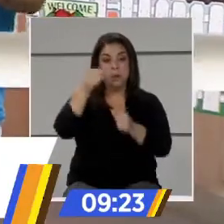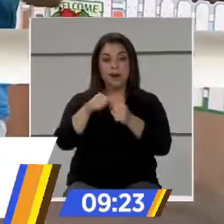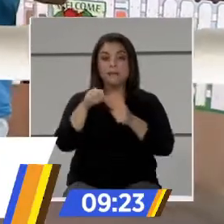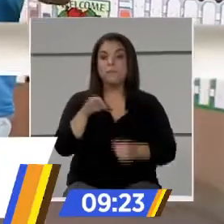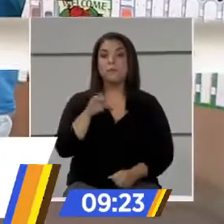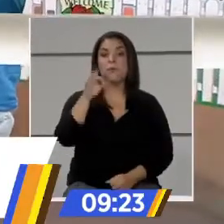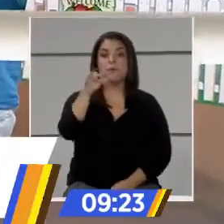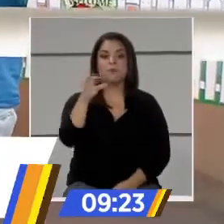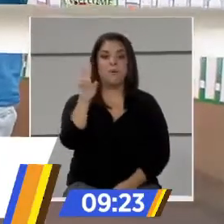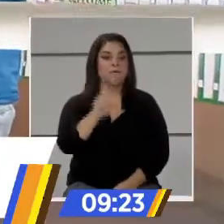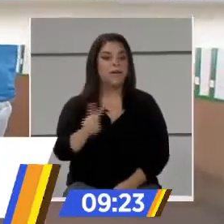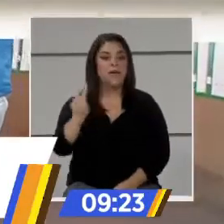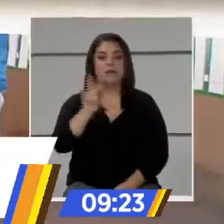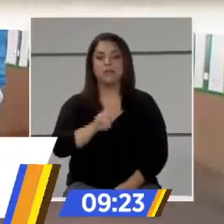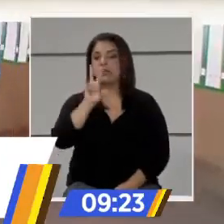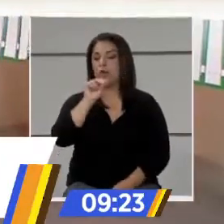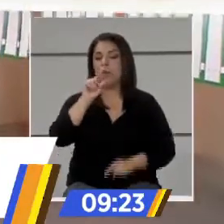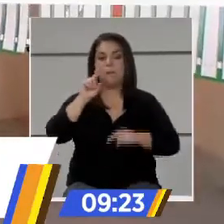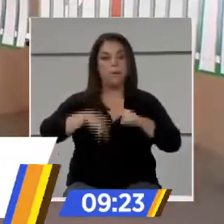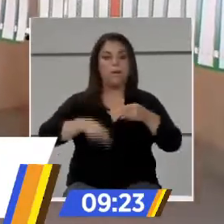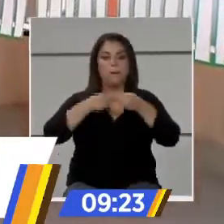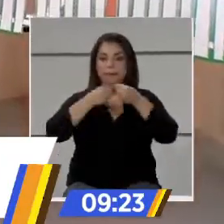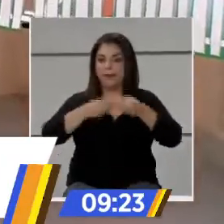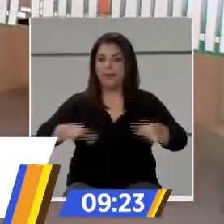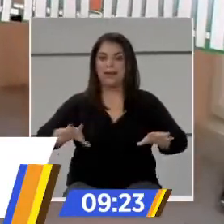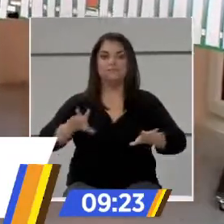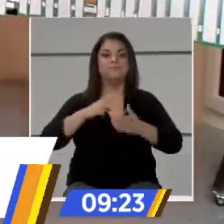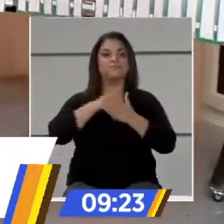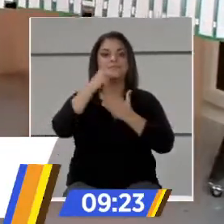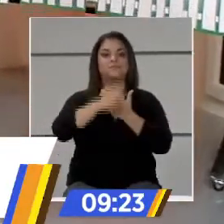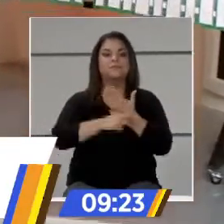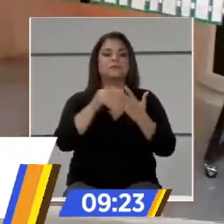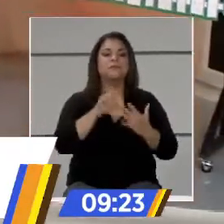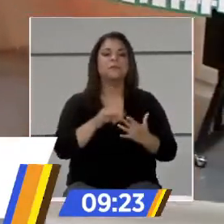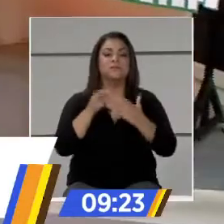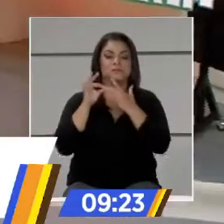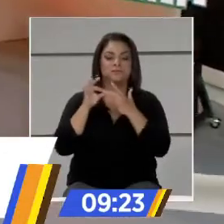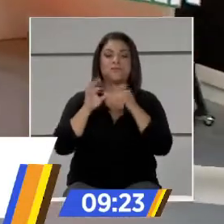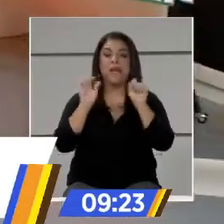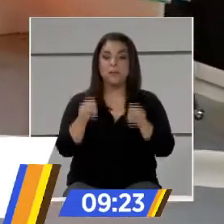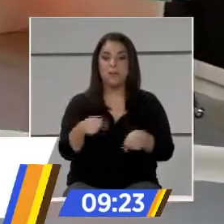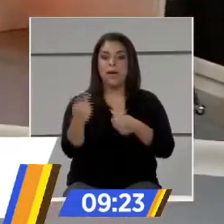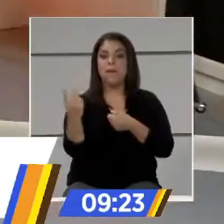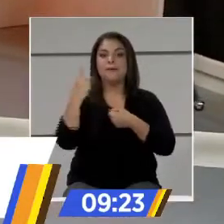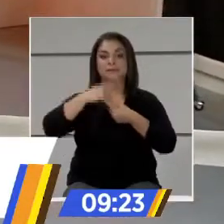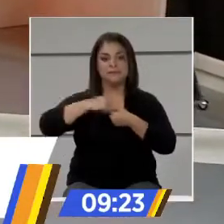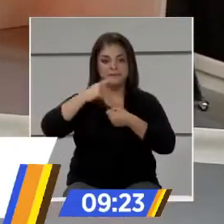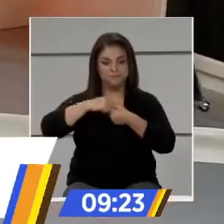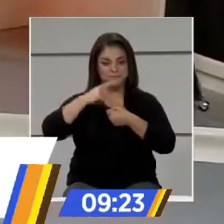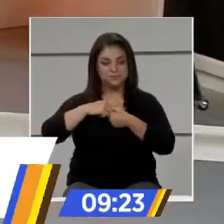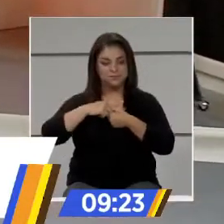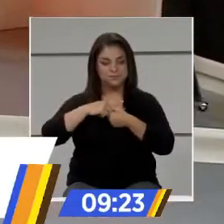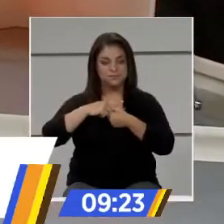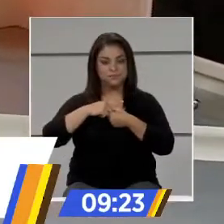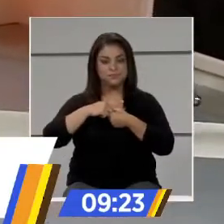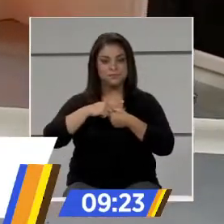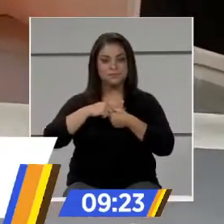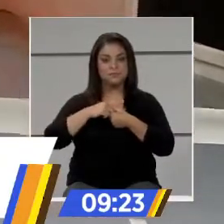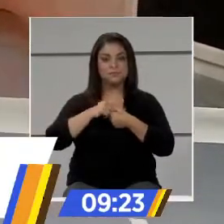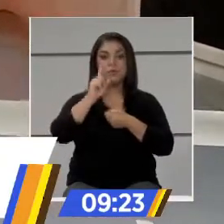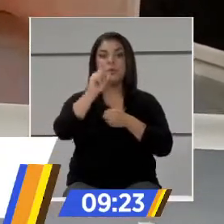perder el programa. Vamos a tener un programa súper especial y van a poder participar incluso en